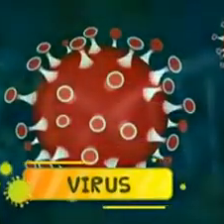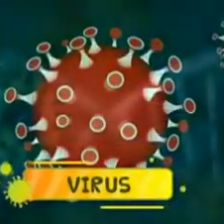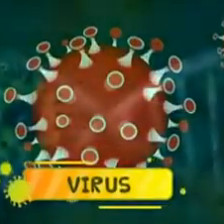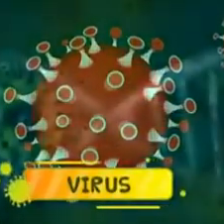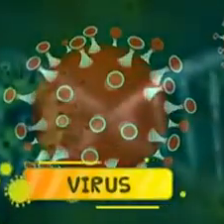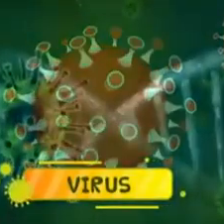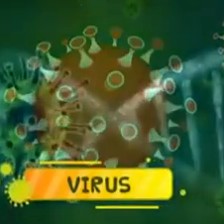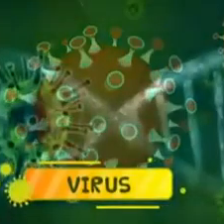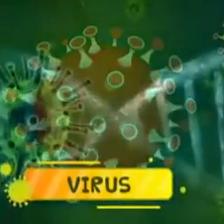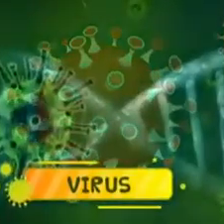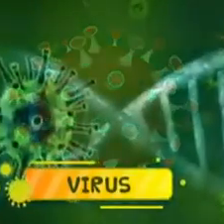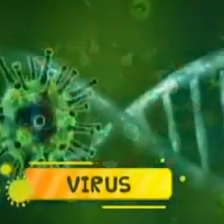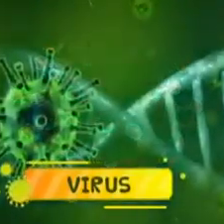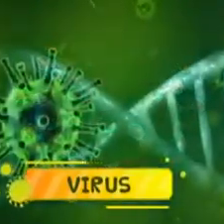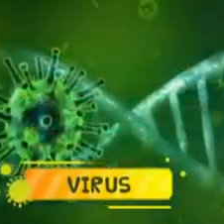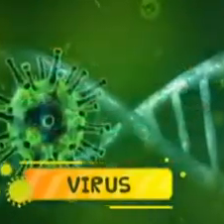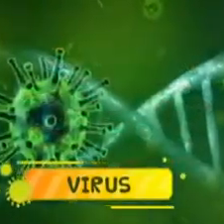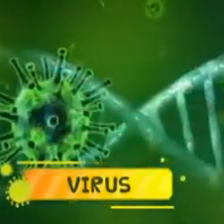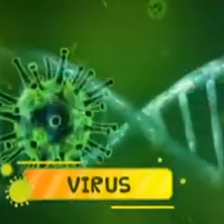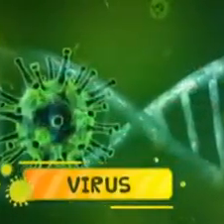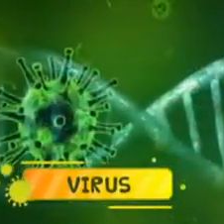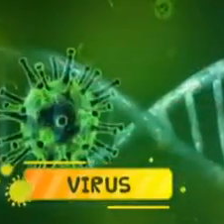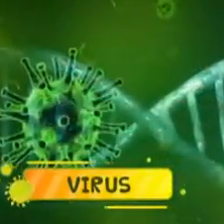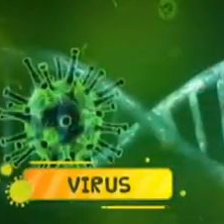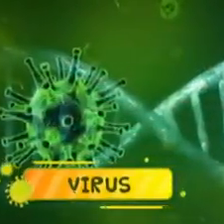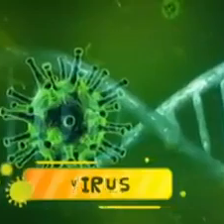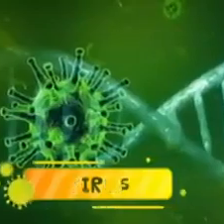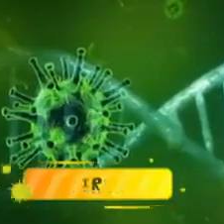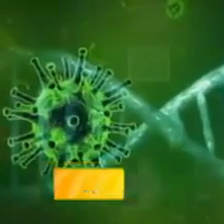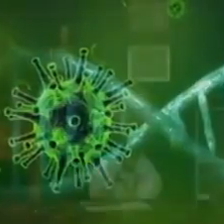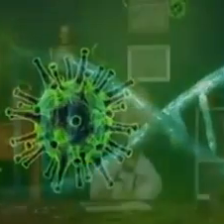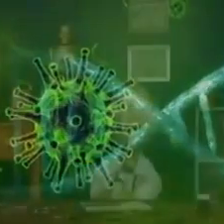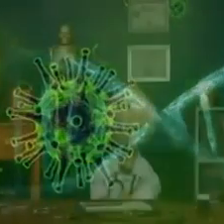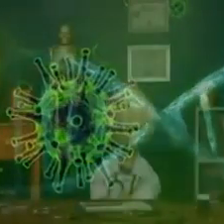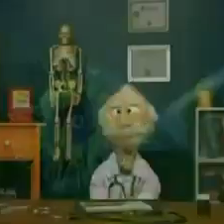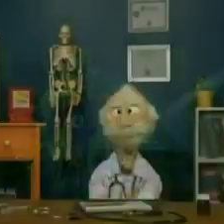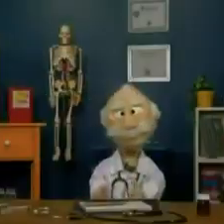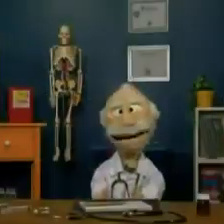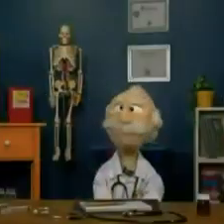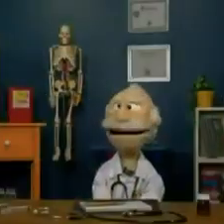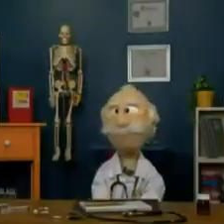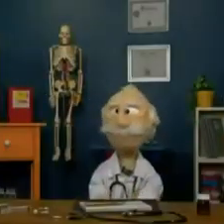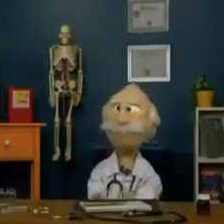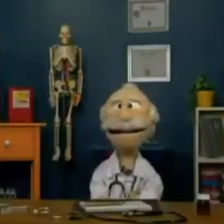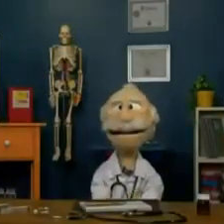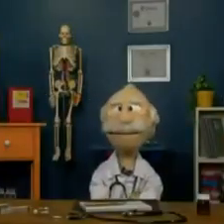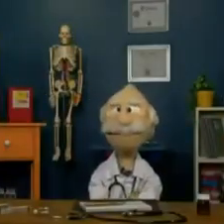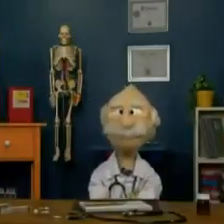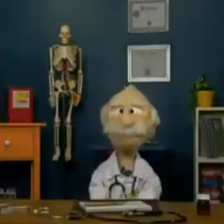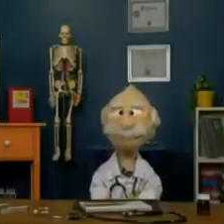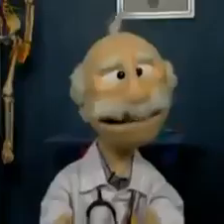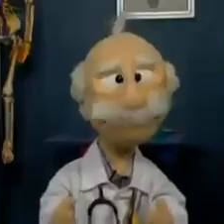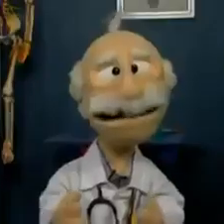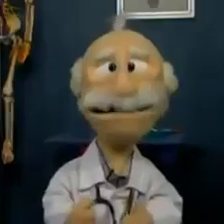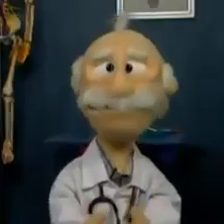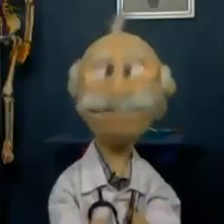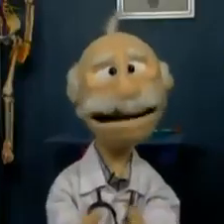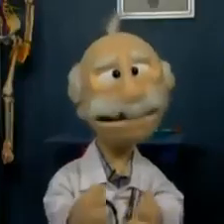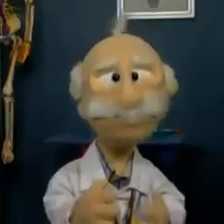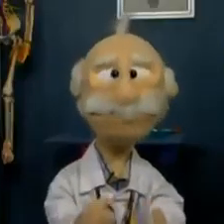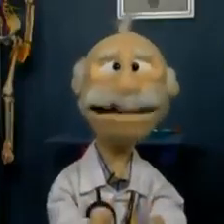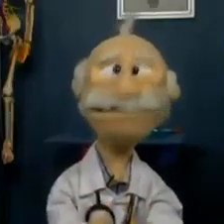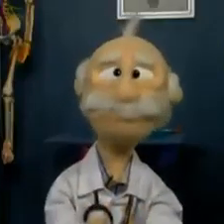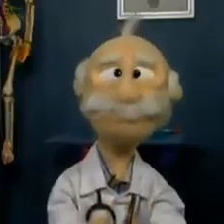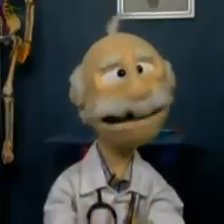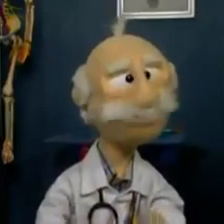virus? Los virus son seres tan diminutos que ni siquiera se pueden ver con un microscopio común. Cuando